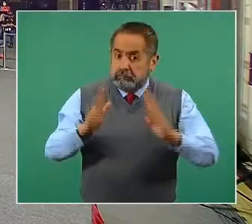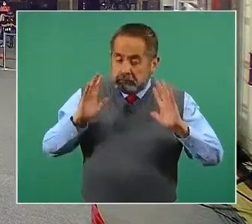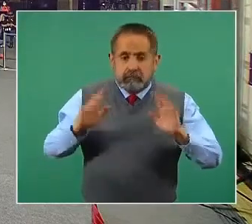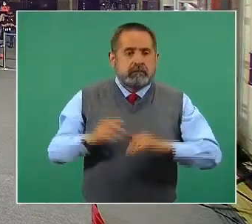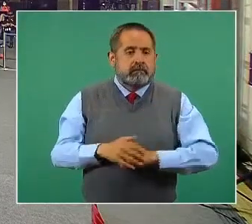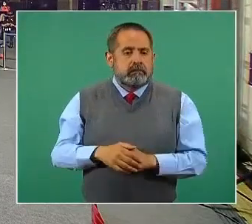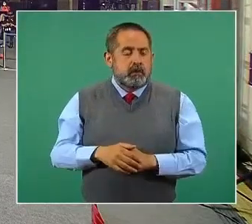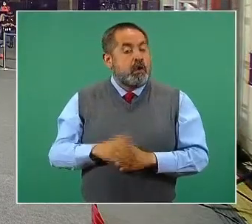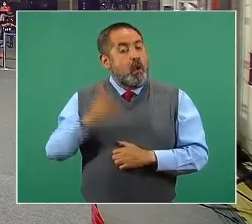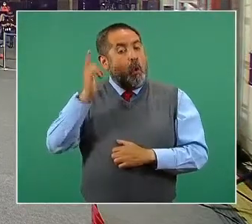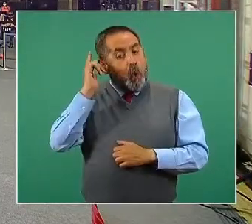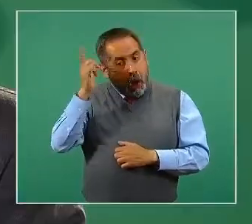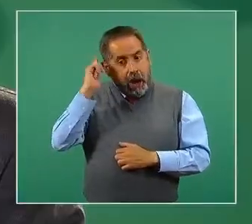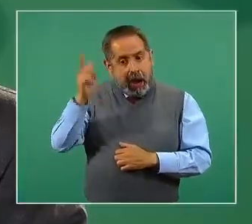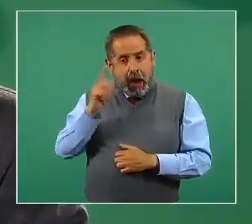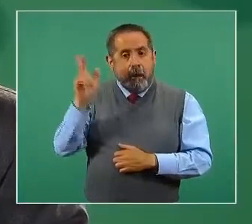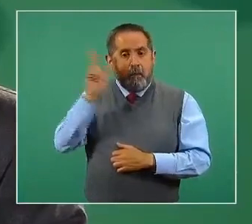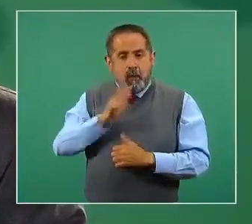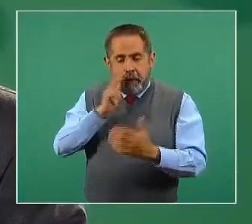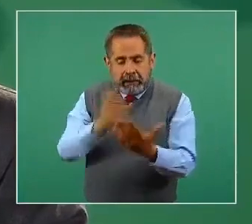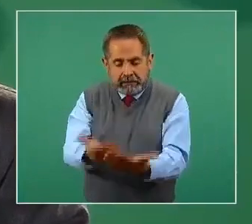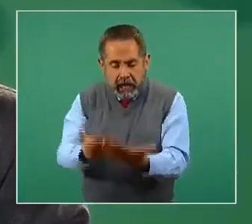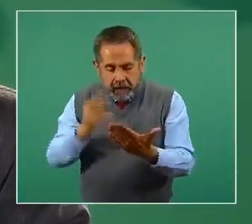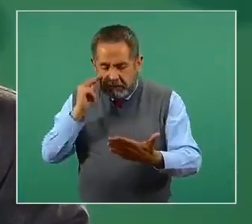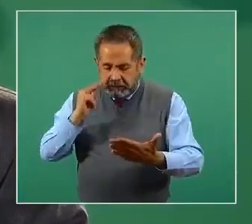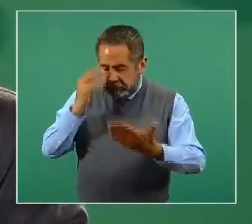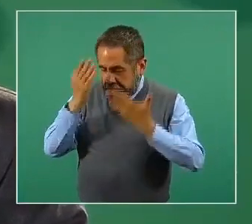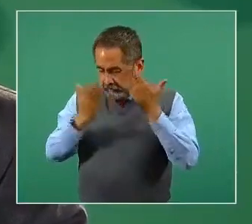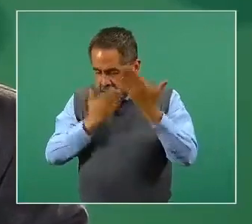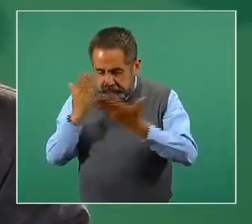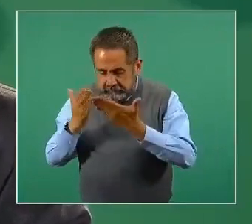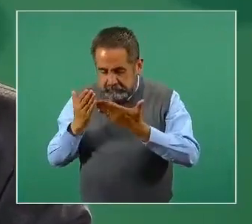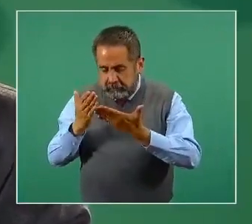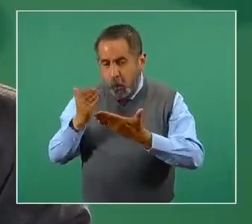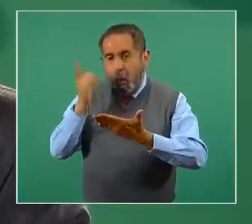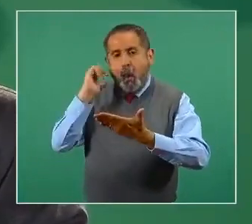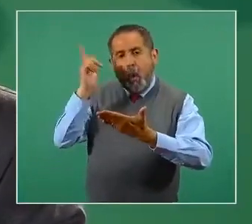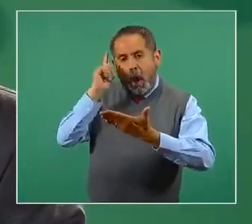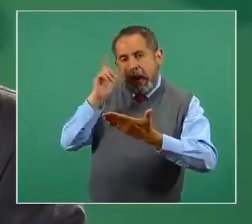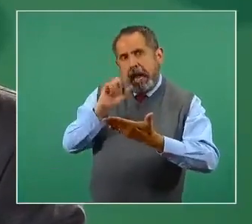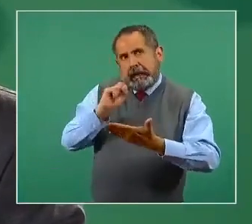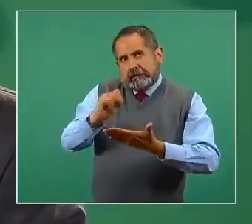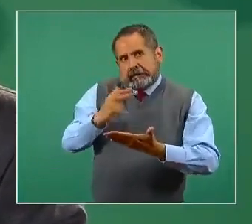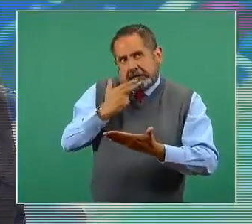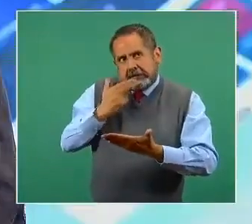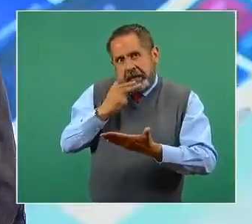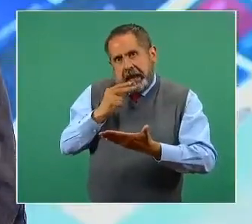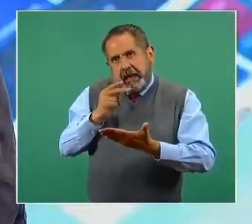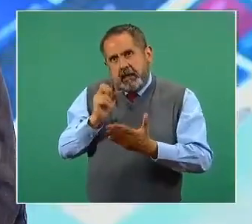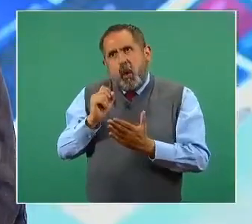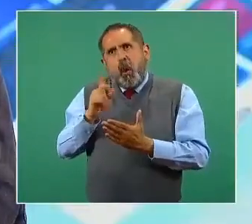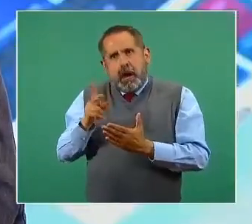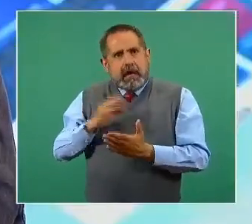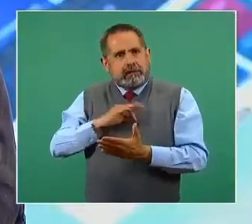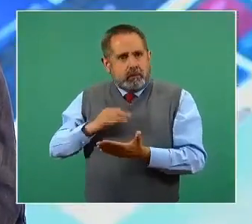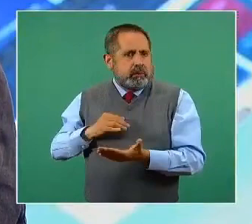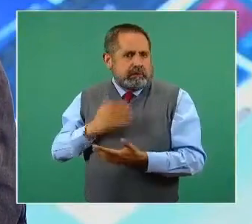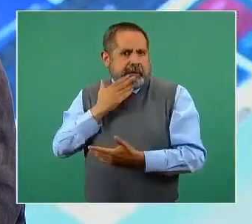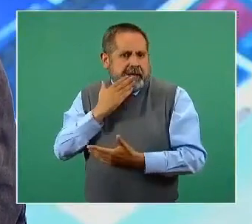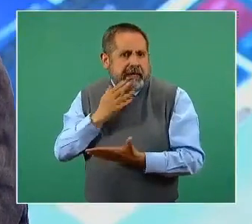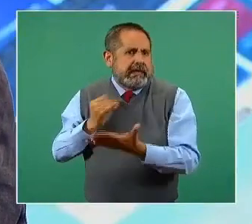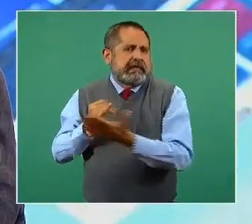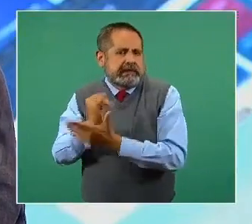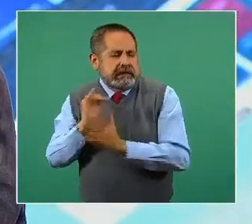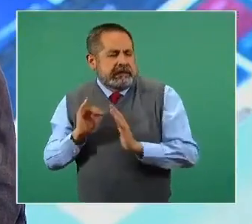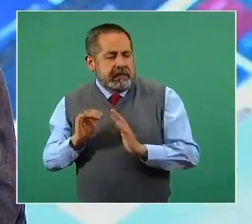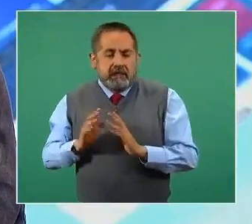que la evidencia científica respecto a la vacuna sea ya la suficiente para tomar una decisión,